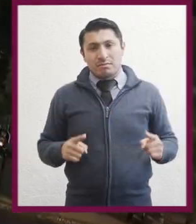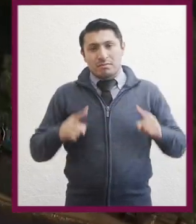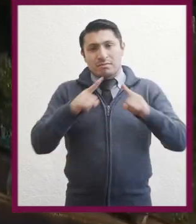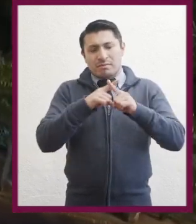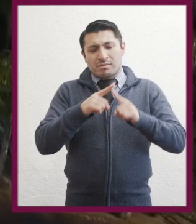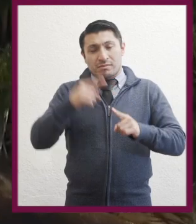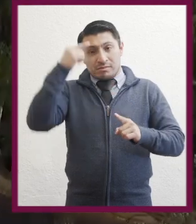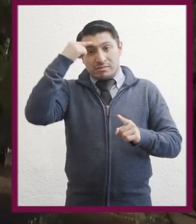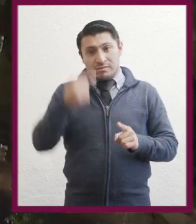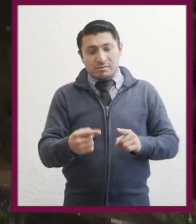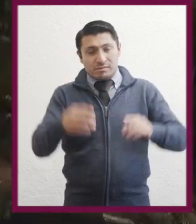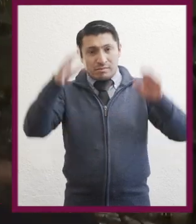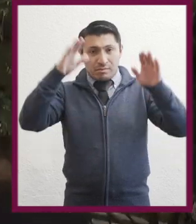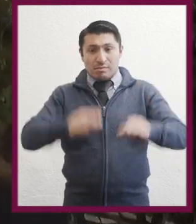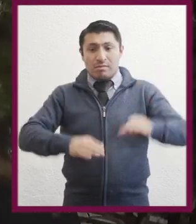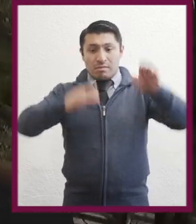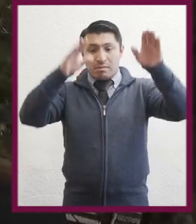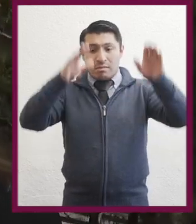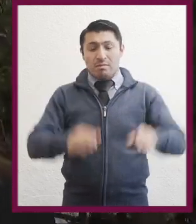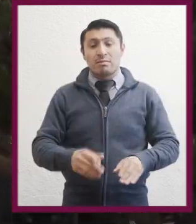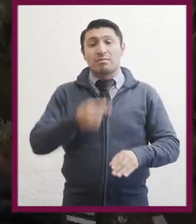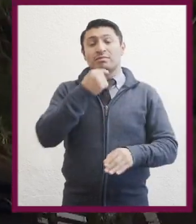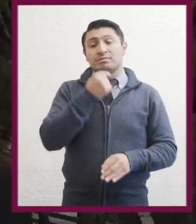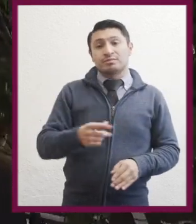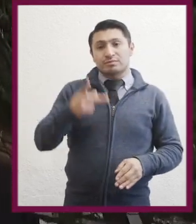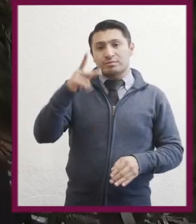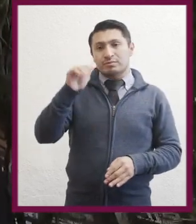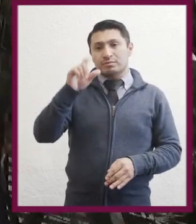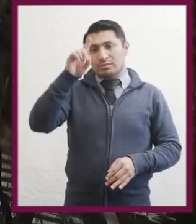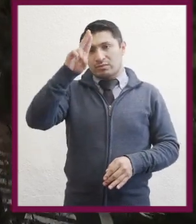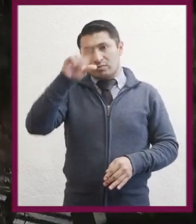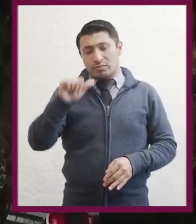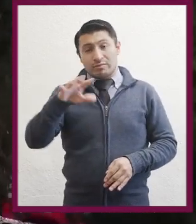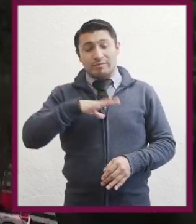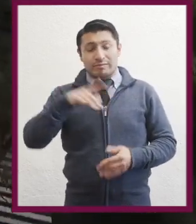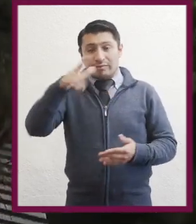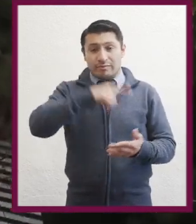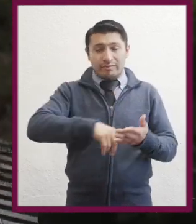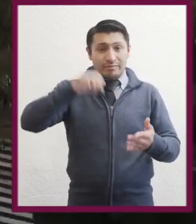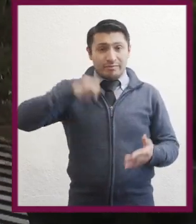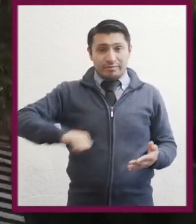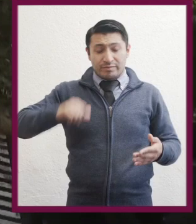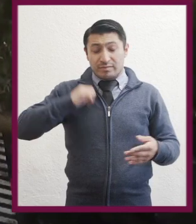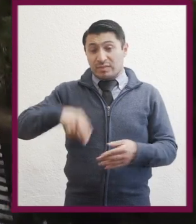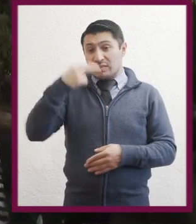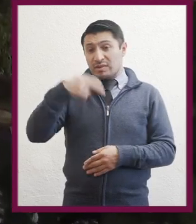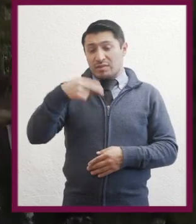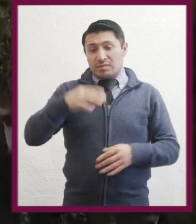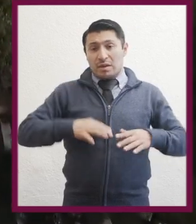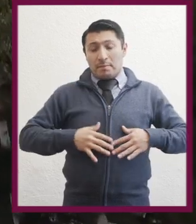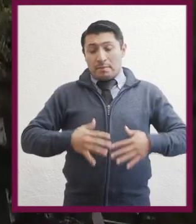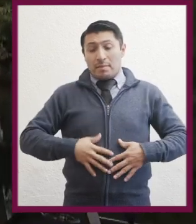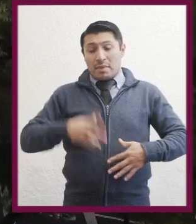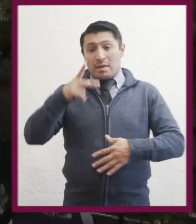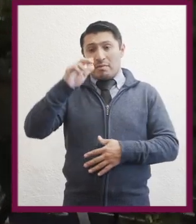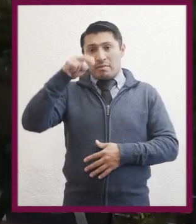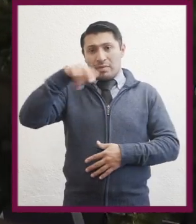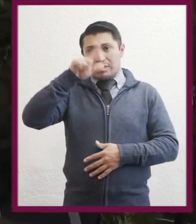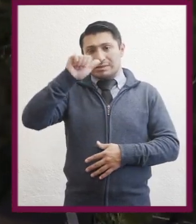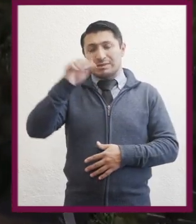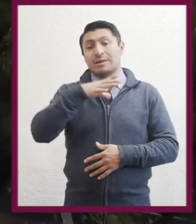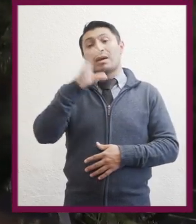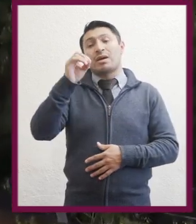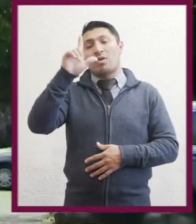Junto a él se levanta una pequeña capilla destinada al culto de San Antonio de Padua, en un punto que conserva el antiguo nombre